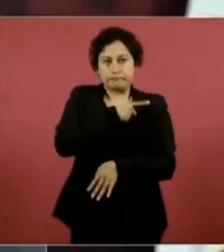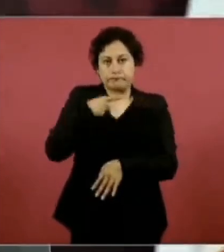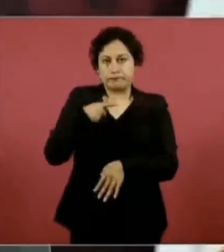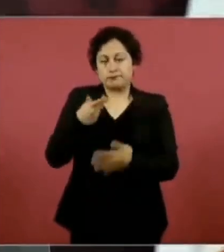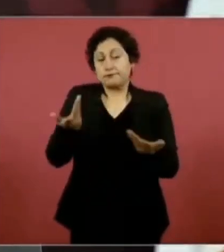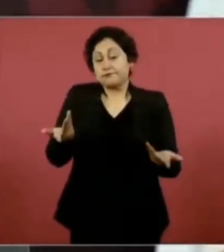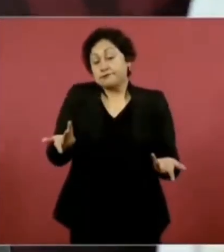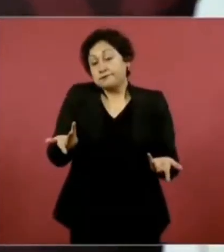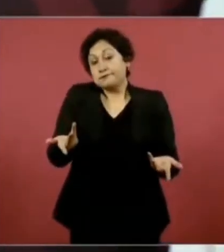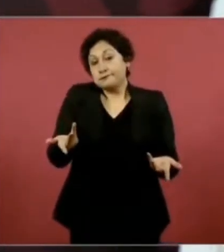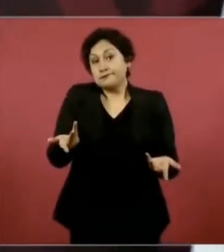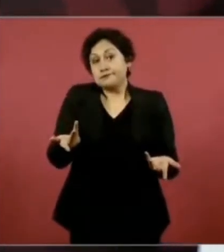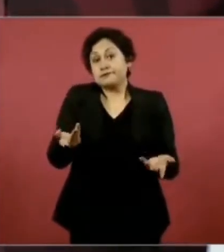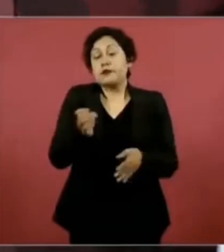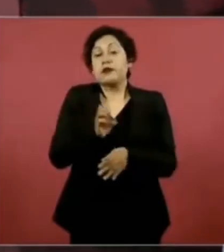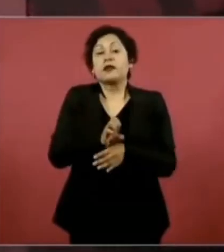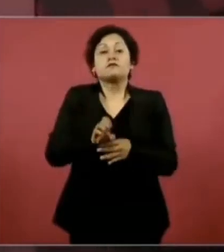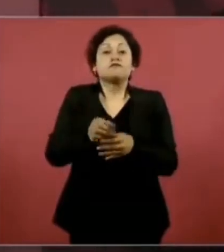y